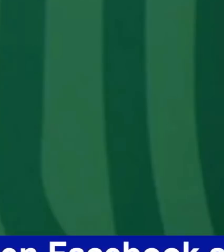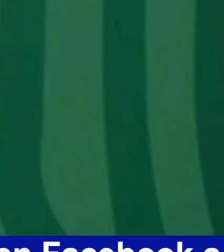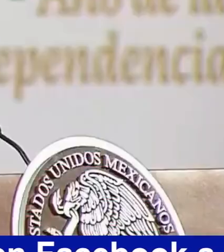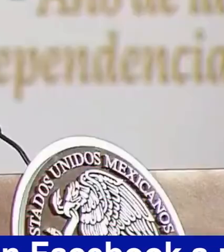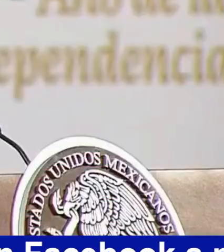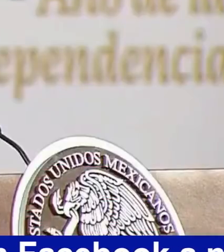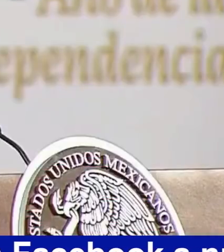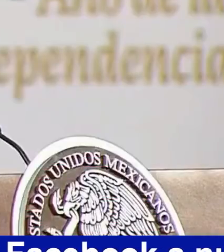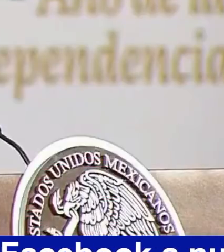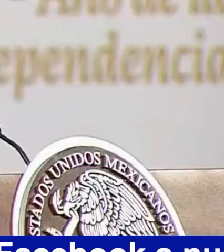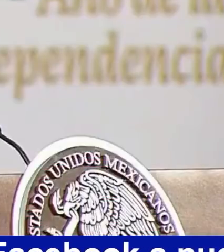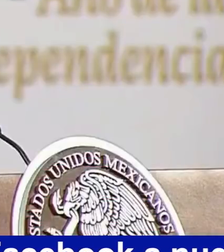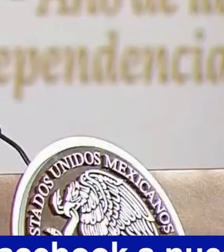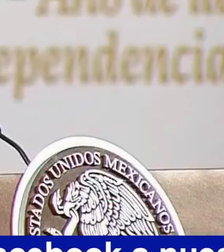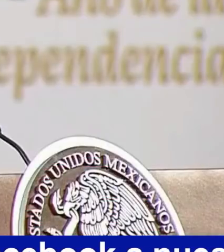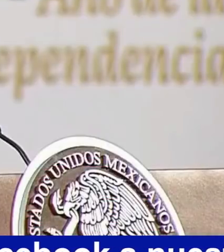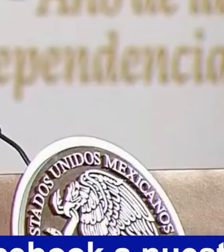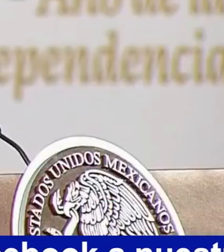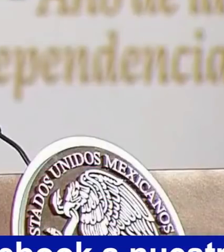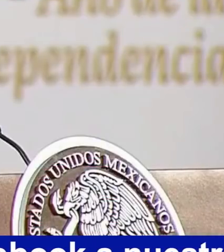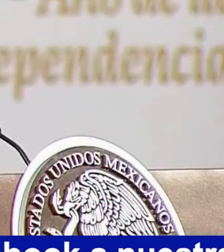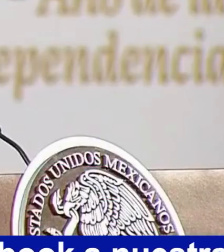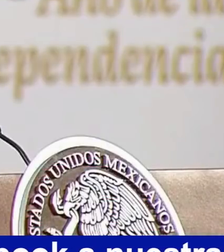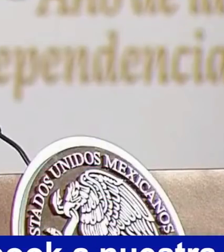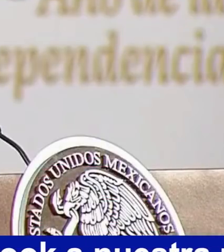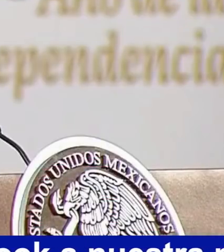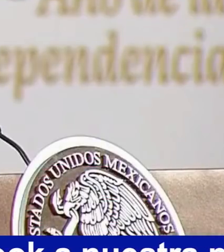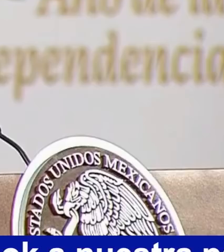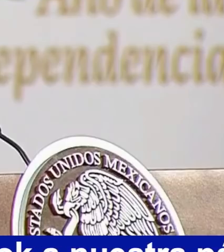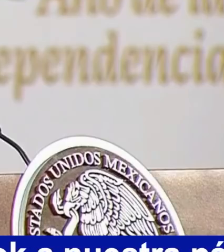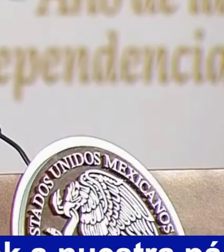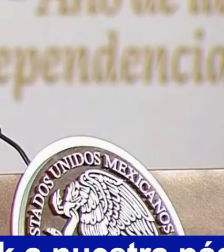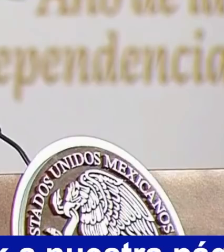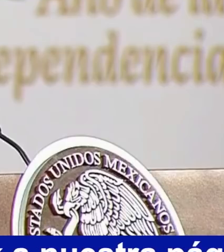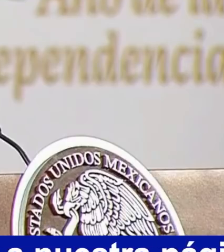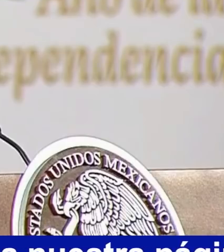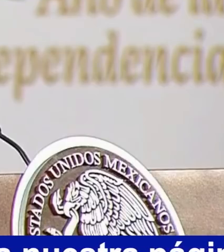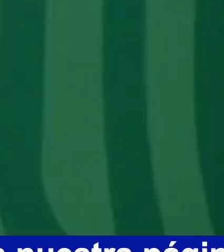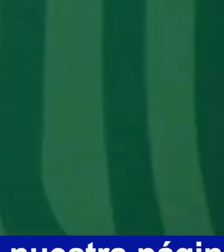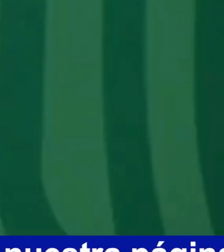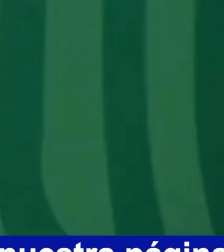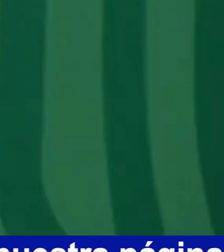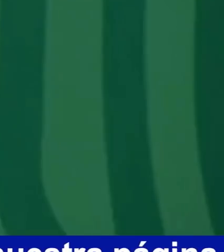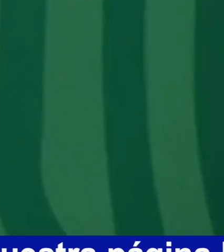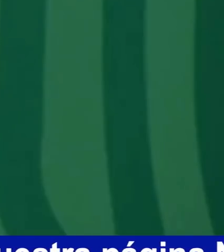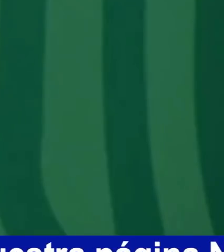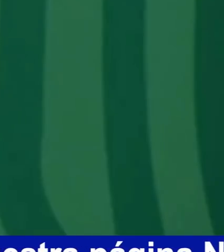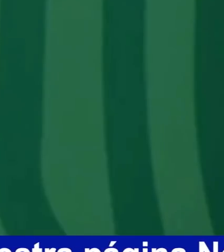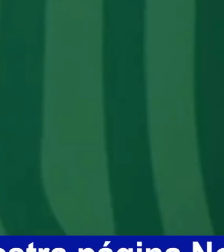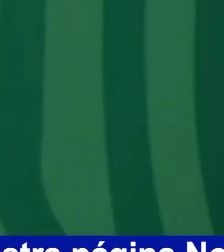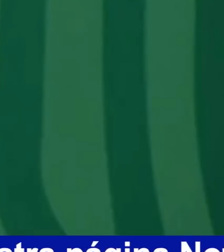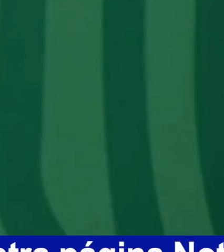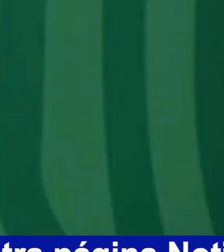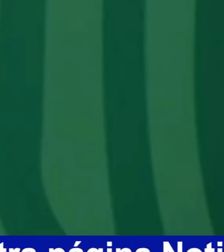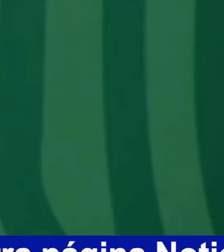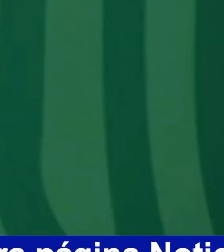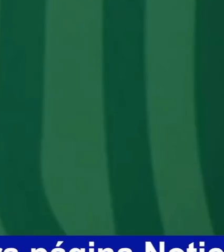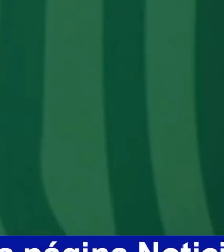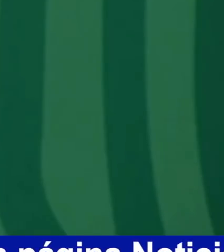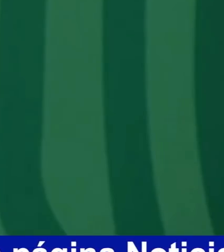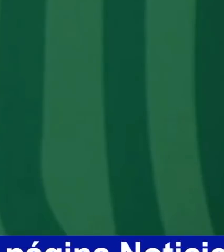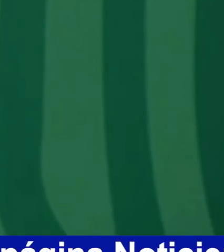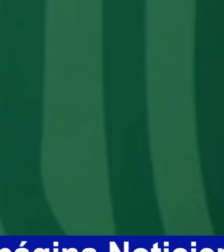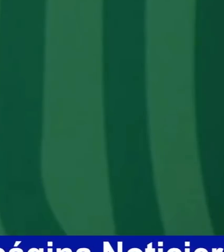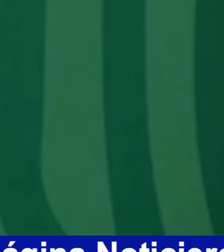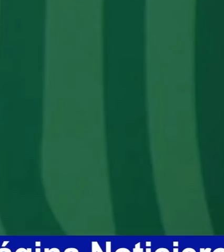porque podríamos tener más dinero, pero con deuda, o podríamos tener